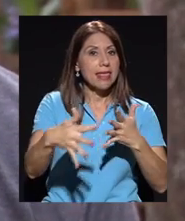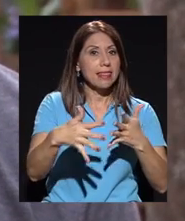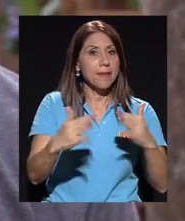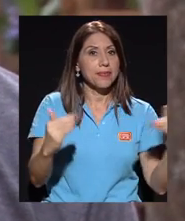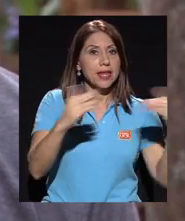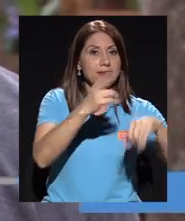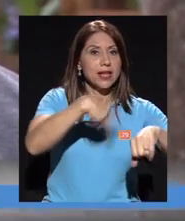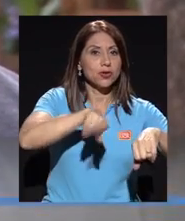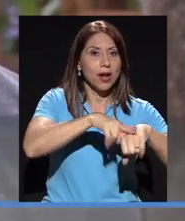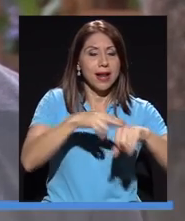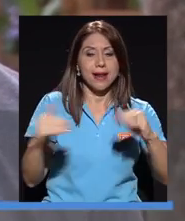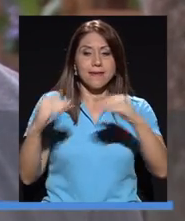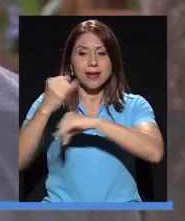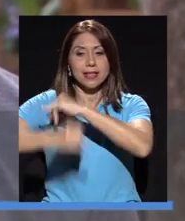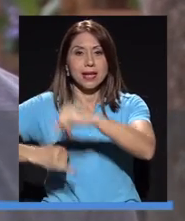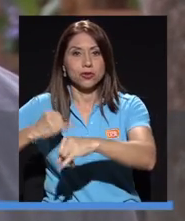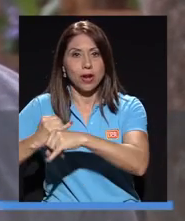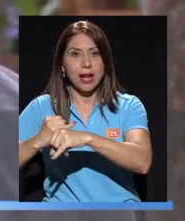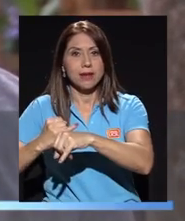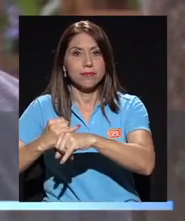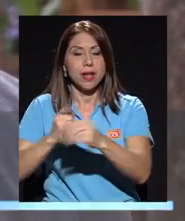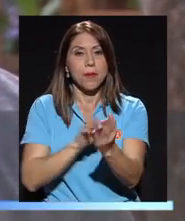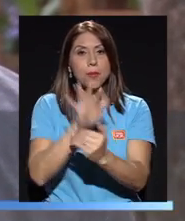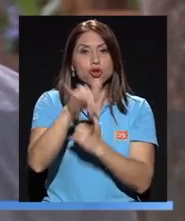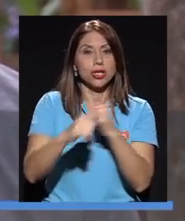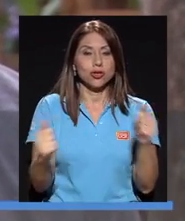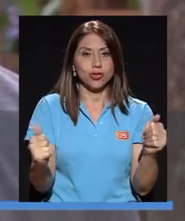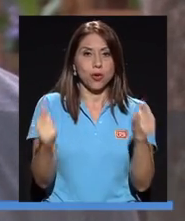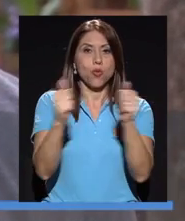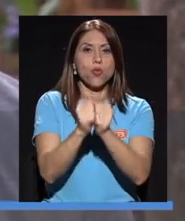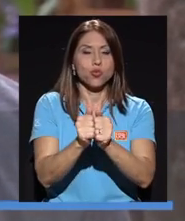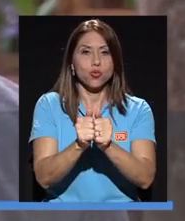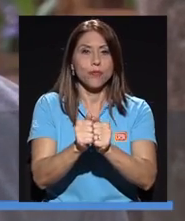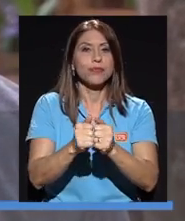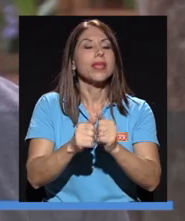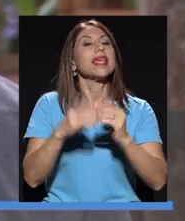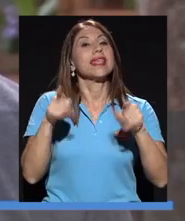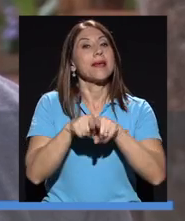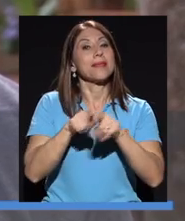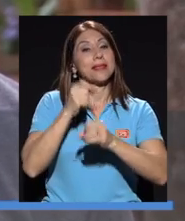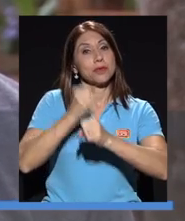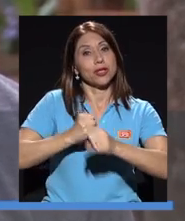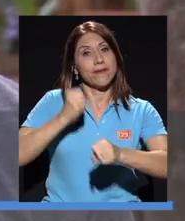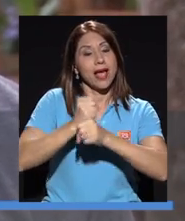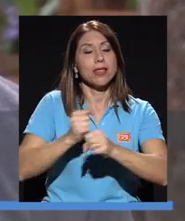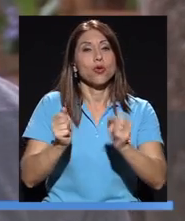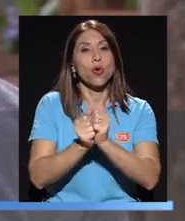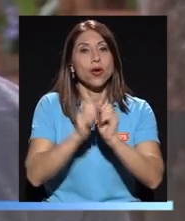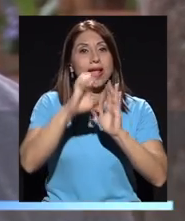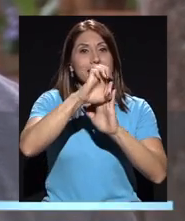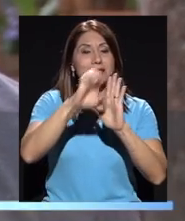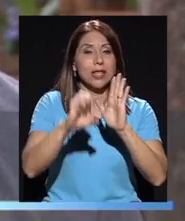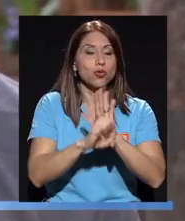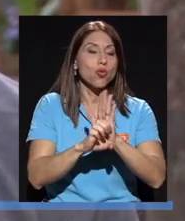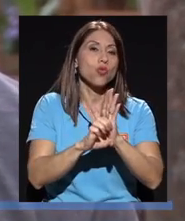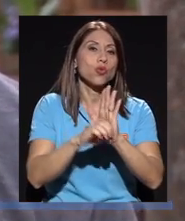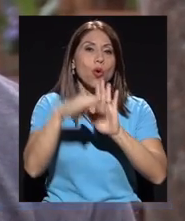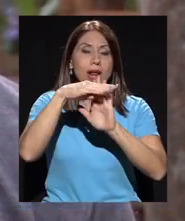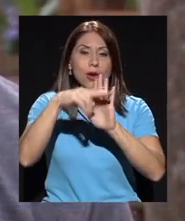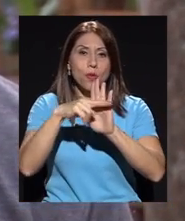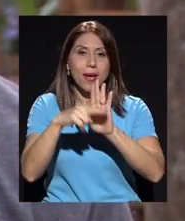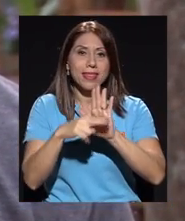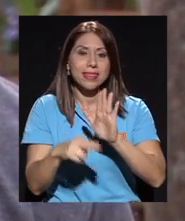internacional, desarrollar proyectos en conjunto y, por ejemplo, hemos estado trabajando en el estatuto la